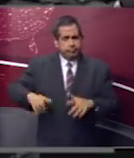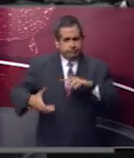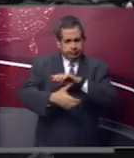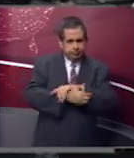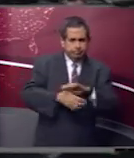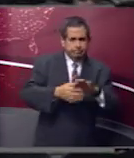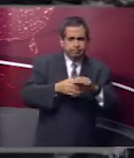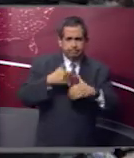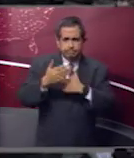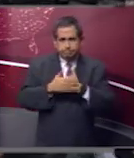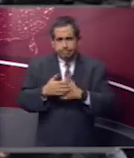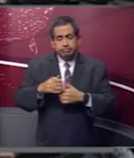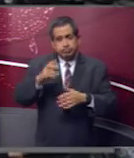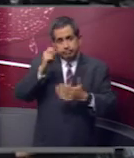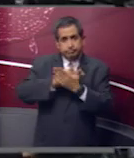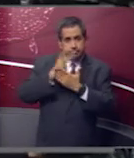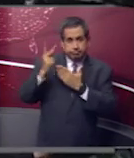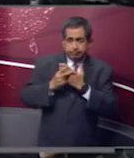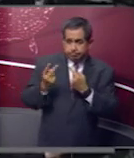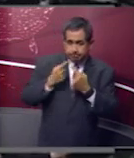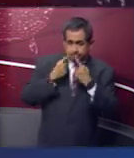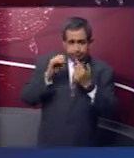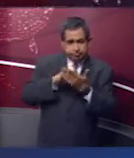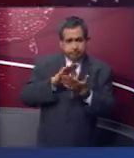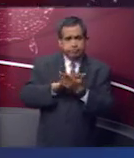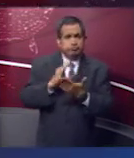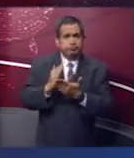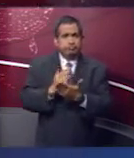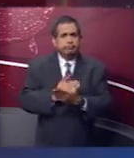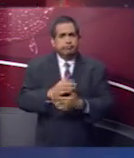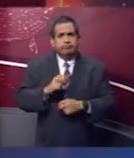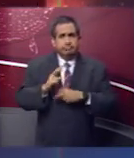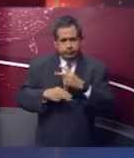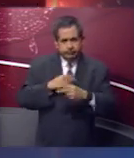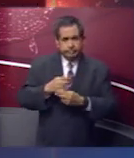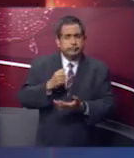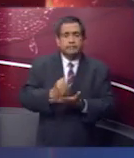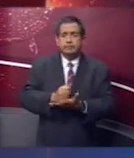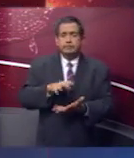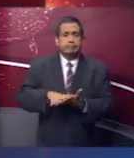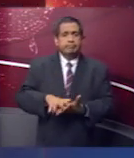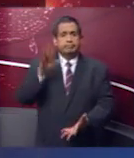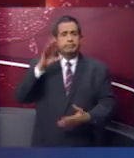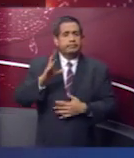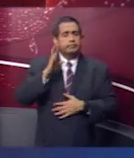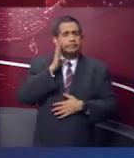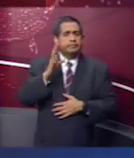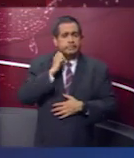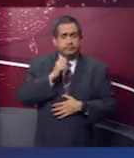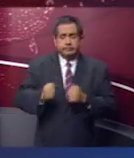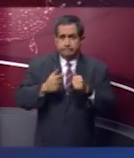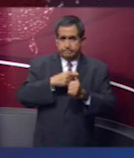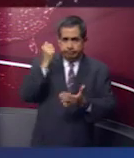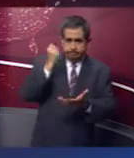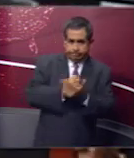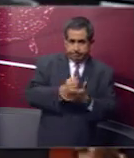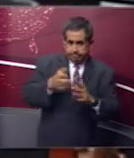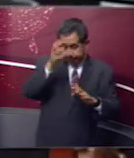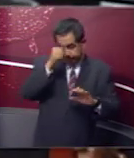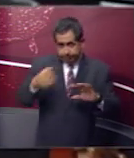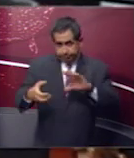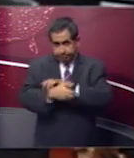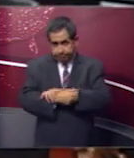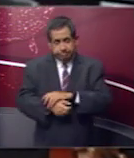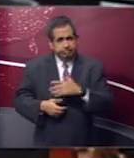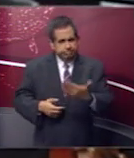se regulará por el convenio y el programa respectivos, mismos que deberán ser aprobados por mayoría de los miembros presentes de la Cámara de Senadores. En